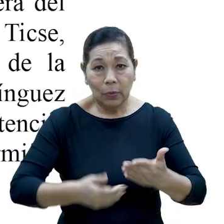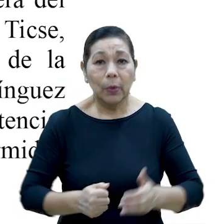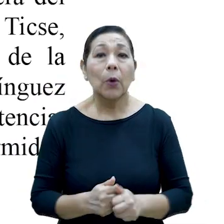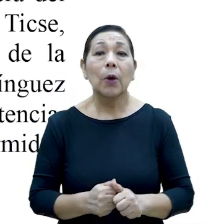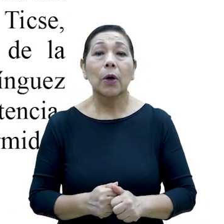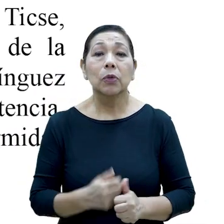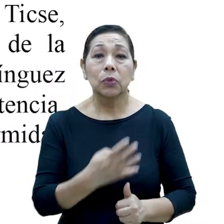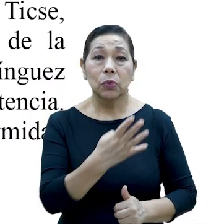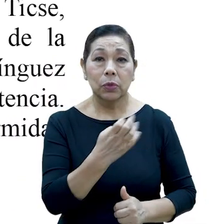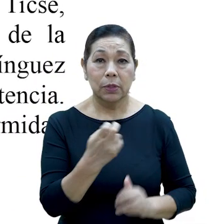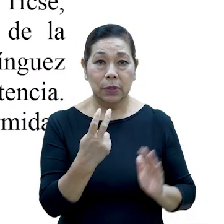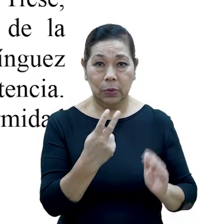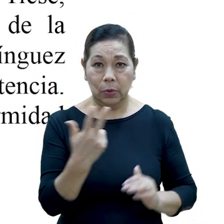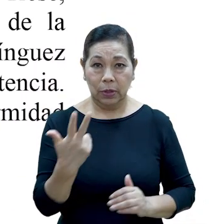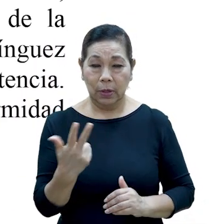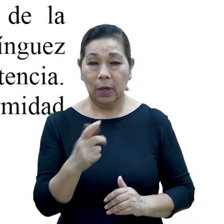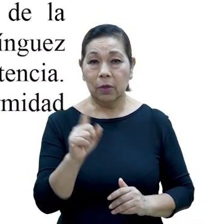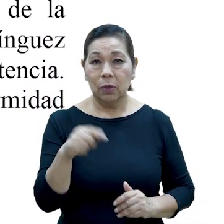el expediente número